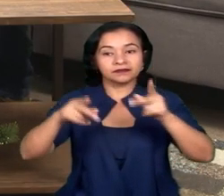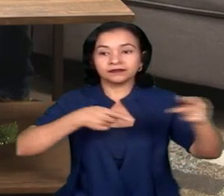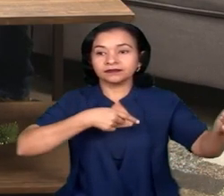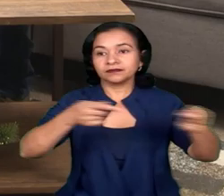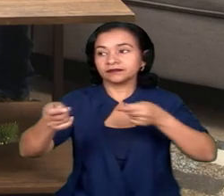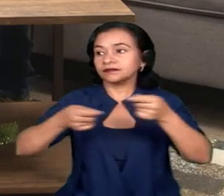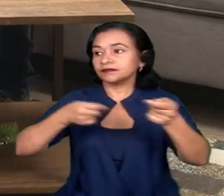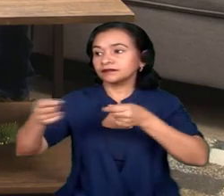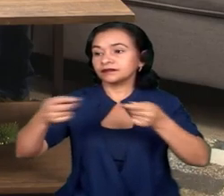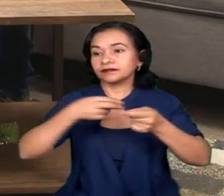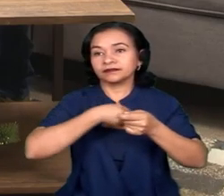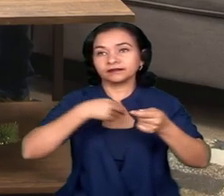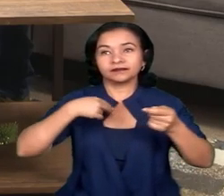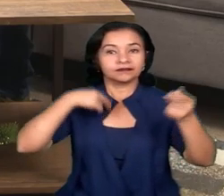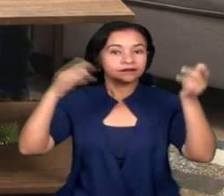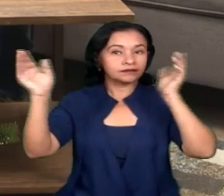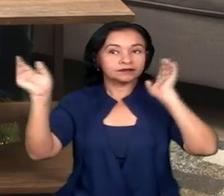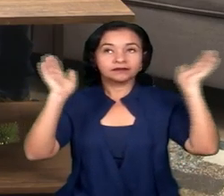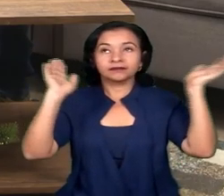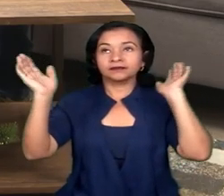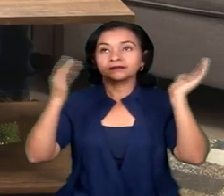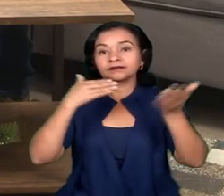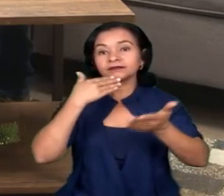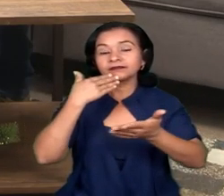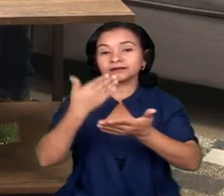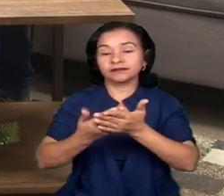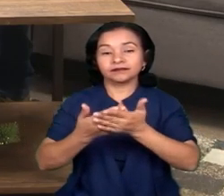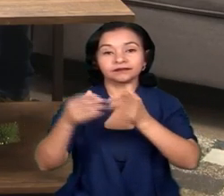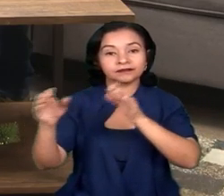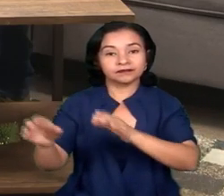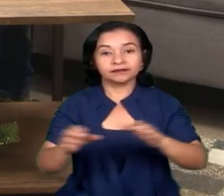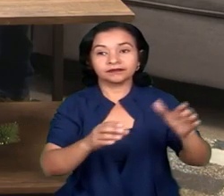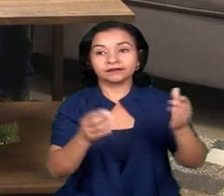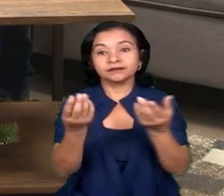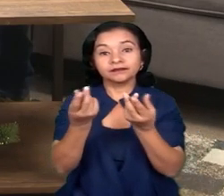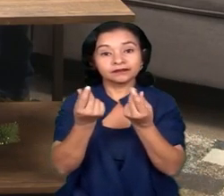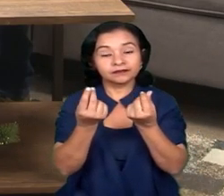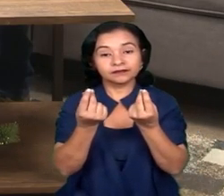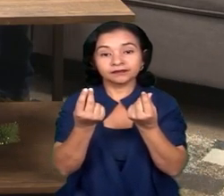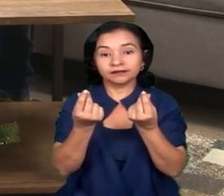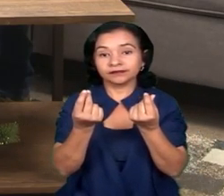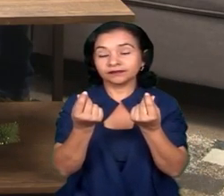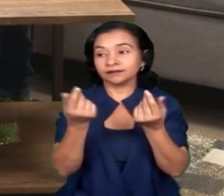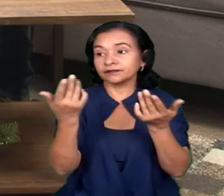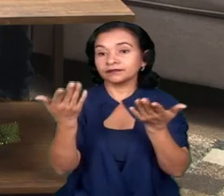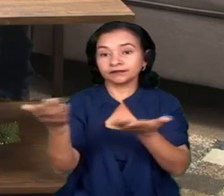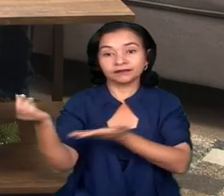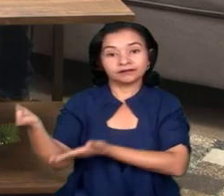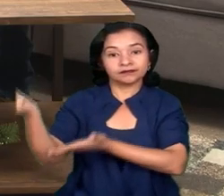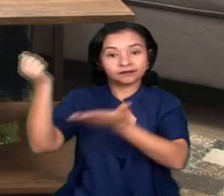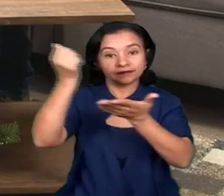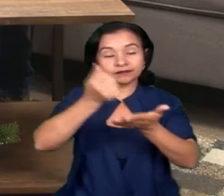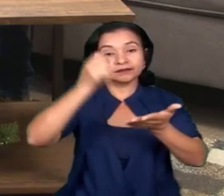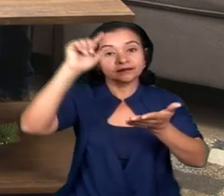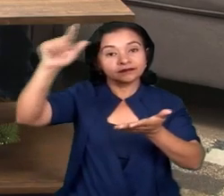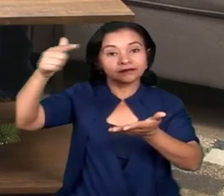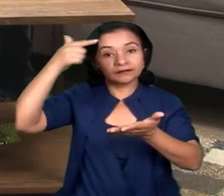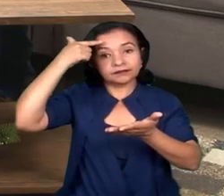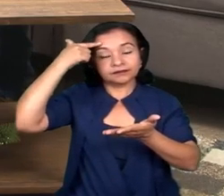que el oriental estamos, gracias a Dios, activados económicamente, y peormente con la inyección que hizo el